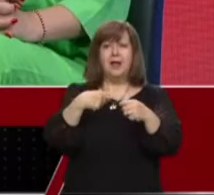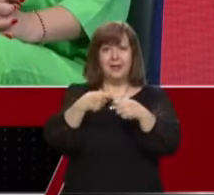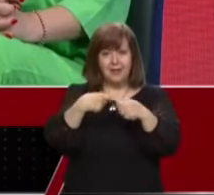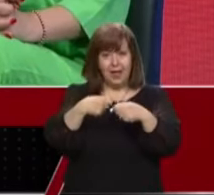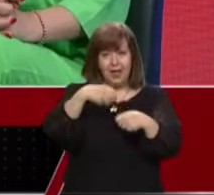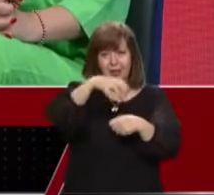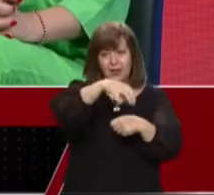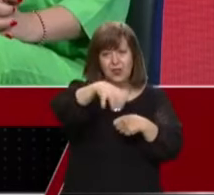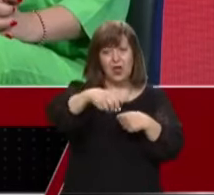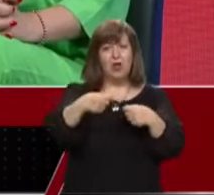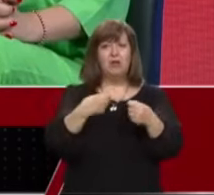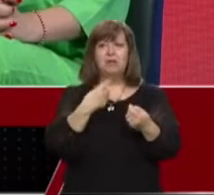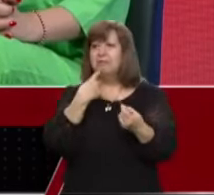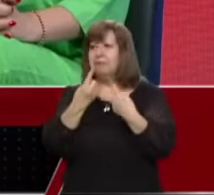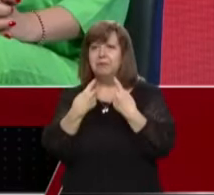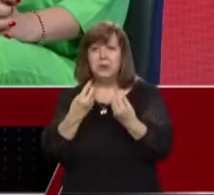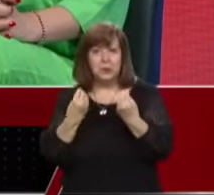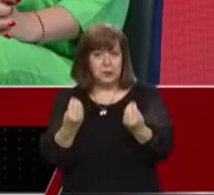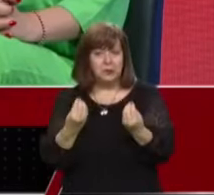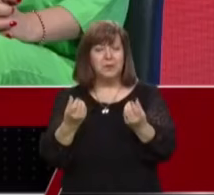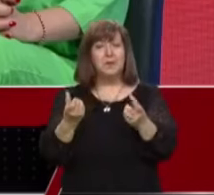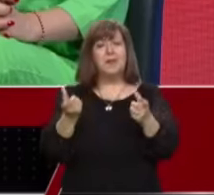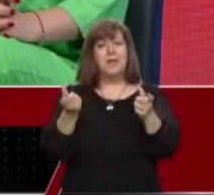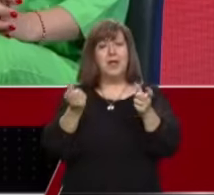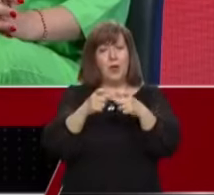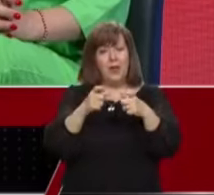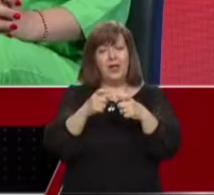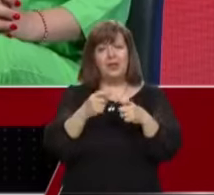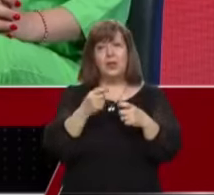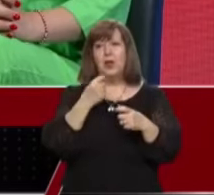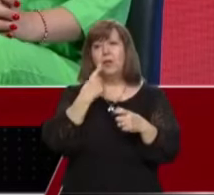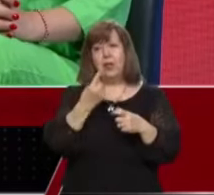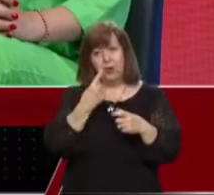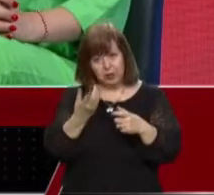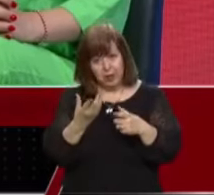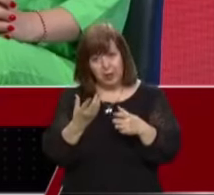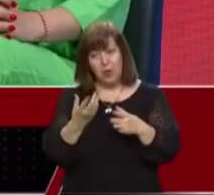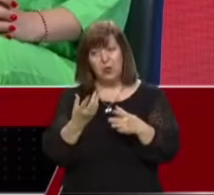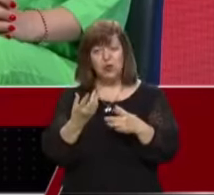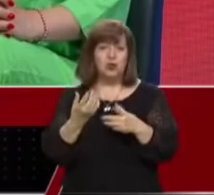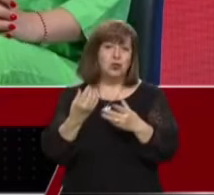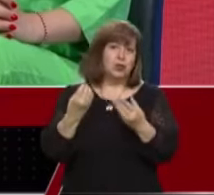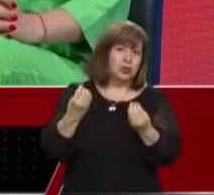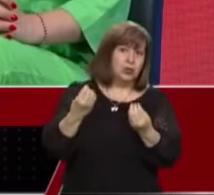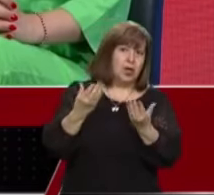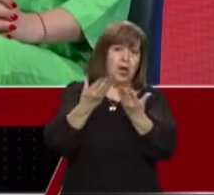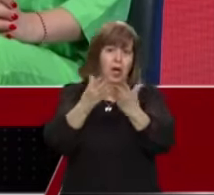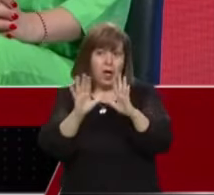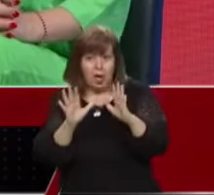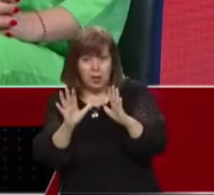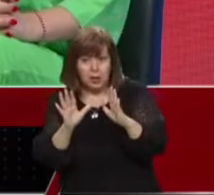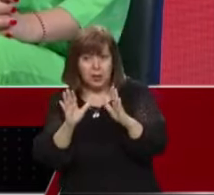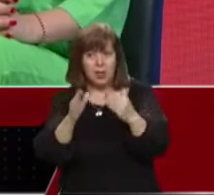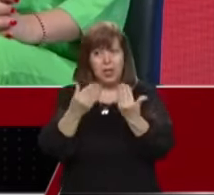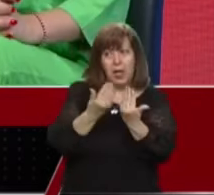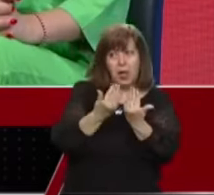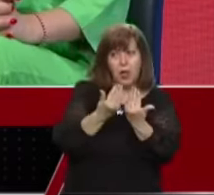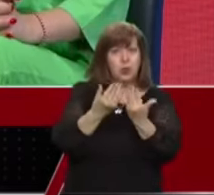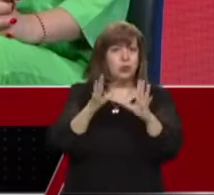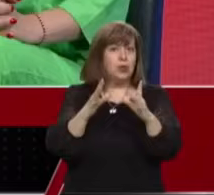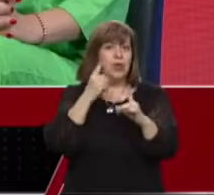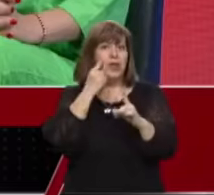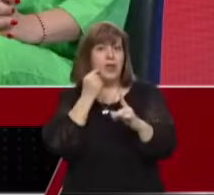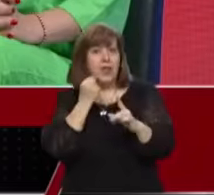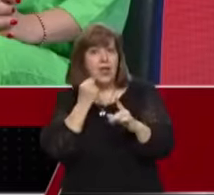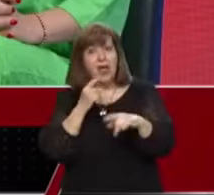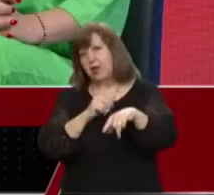CECITIS, la cámara que justamente agrupa a los comerciantes del centro, porque ellos suelen hacer una encuesta para ver si van a abrir las puertas, no las van a abrir, qué días,